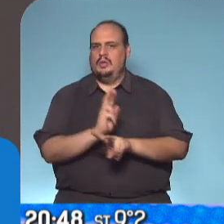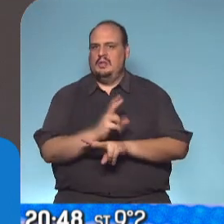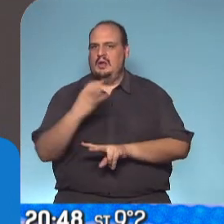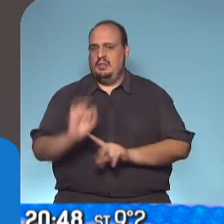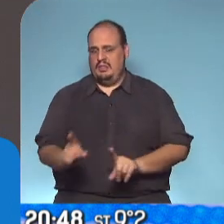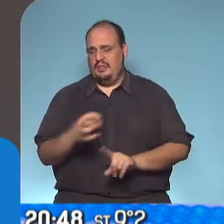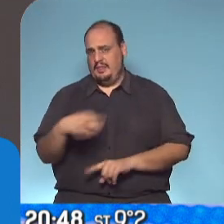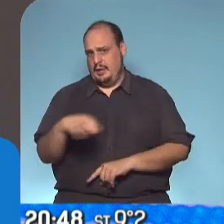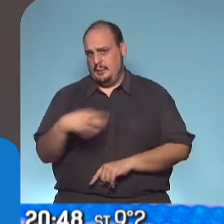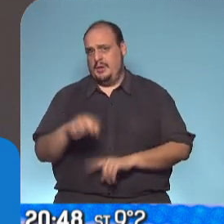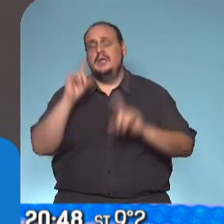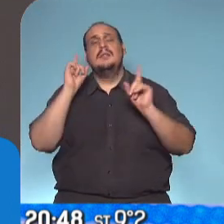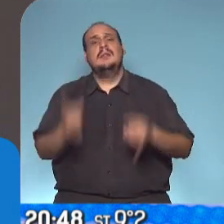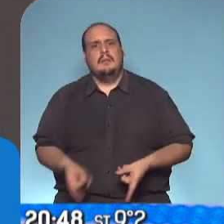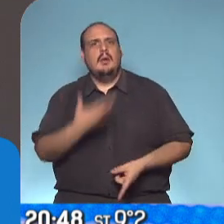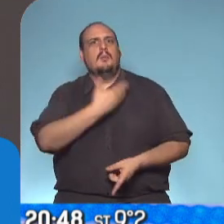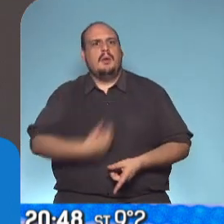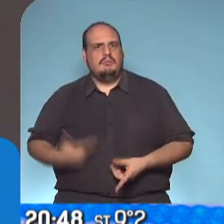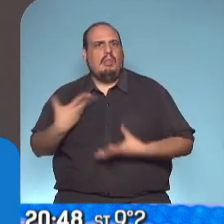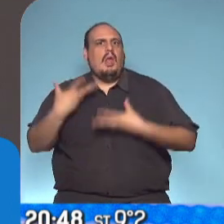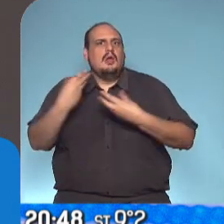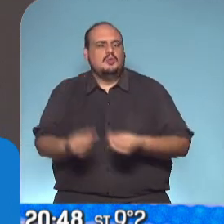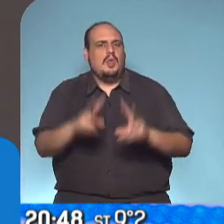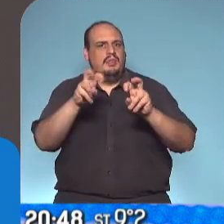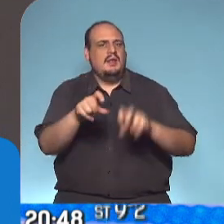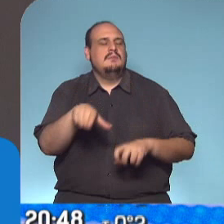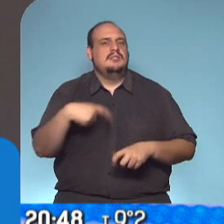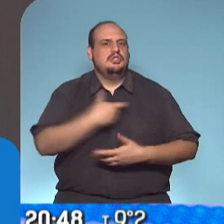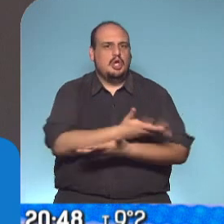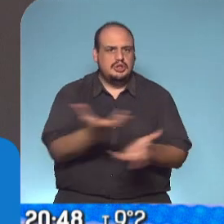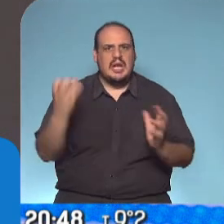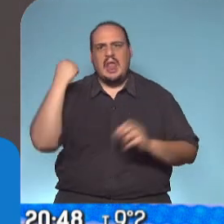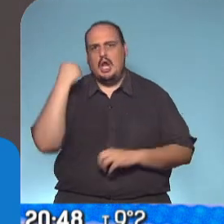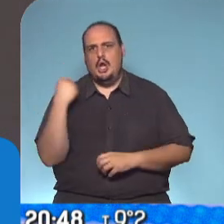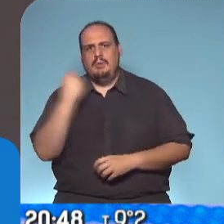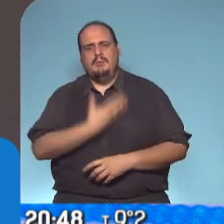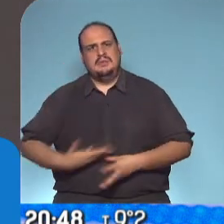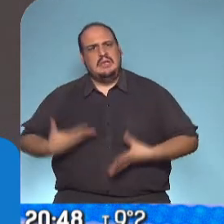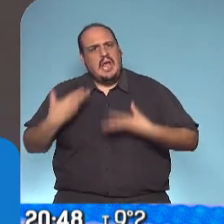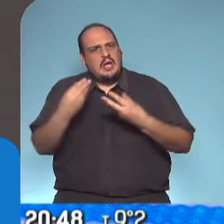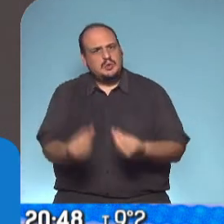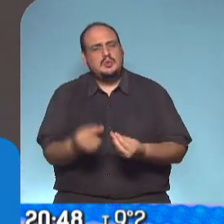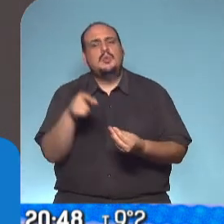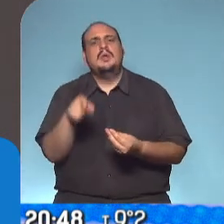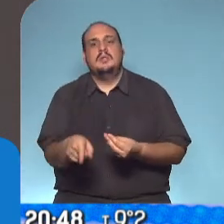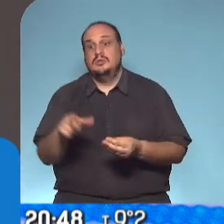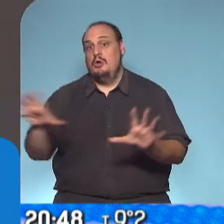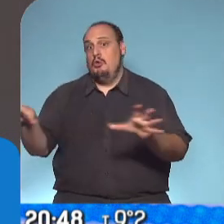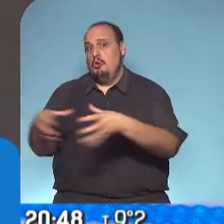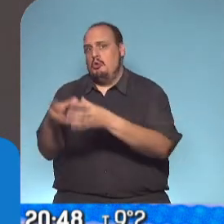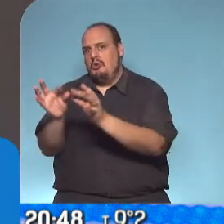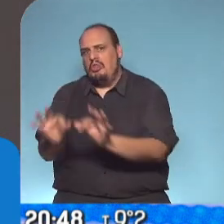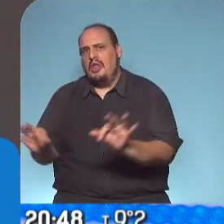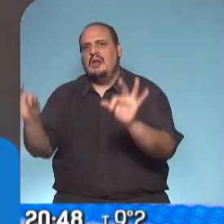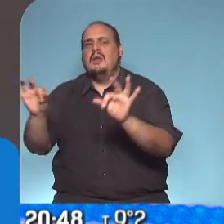la decisión de acompañarnos en materia social y económica y acompañar a los argentinos que están dentro de esa población más vulnerable, quienes